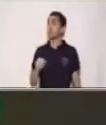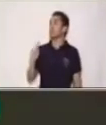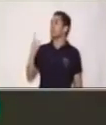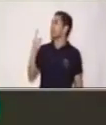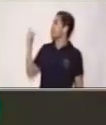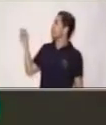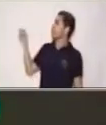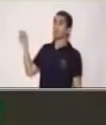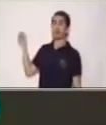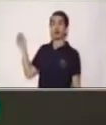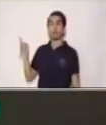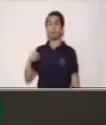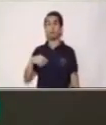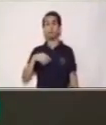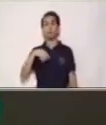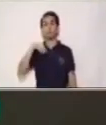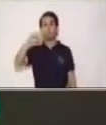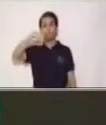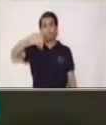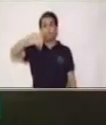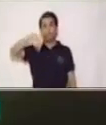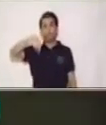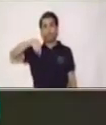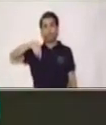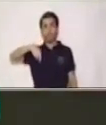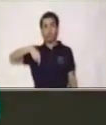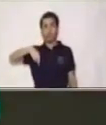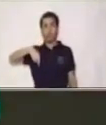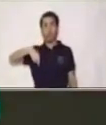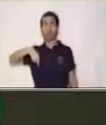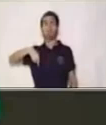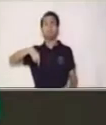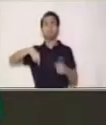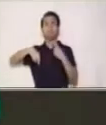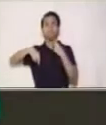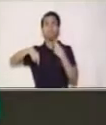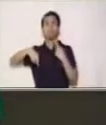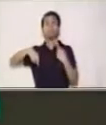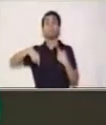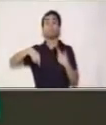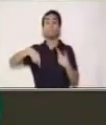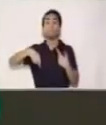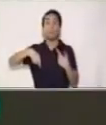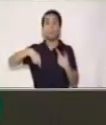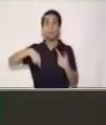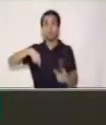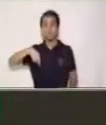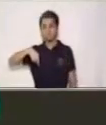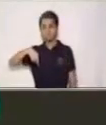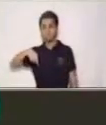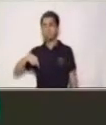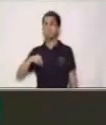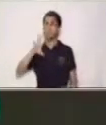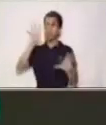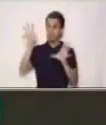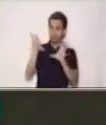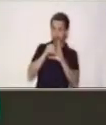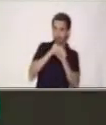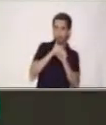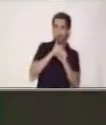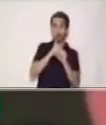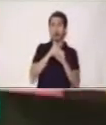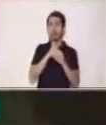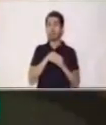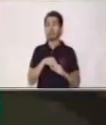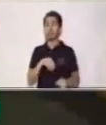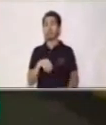la letra P, su sonido P, y agregamos las vocales para formar su familia silábica,